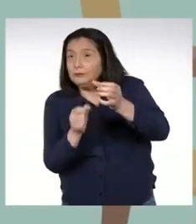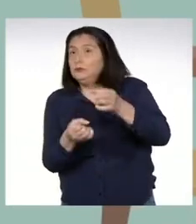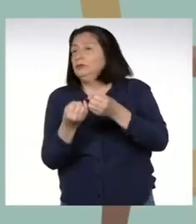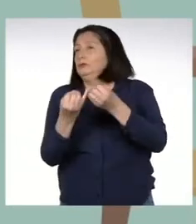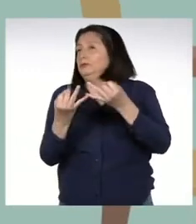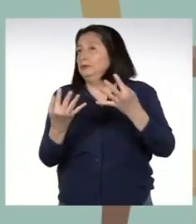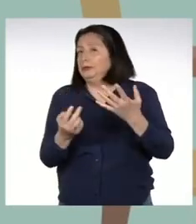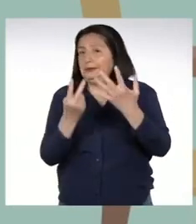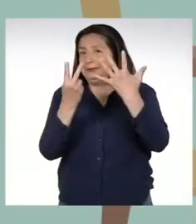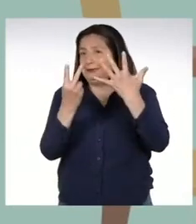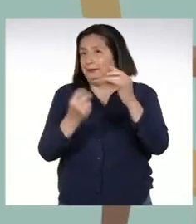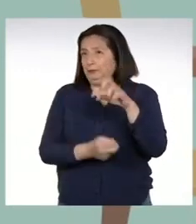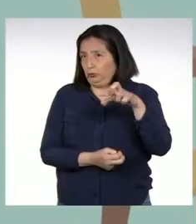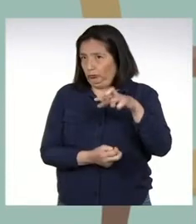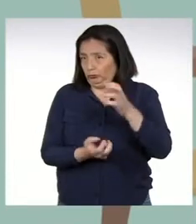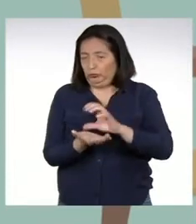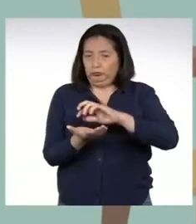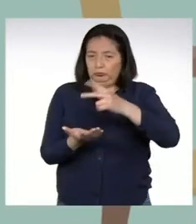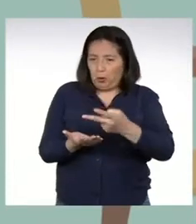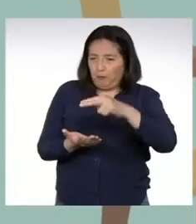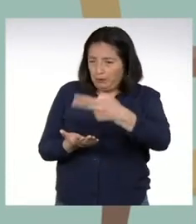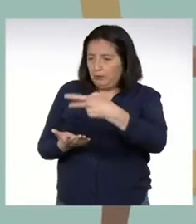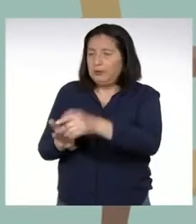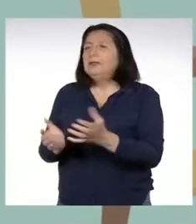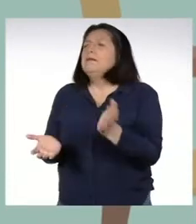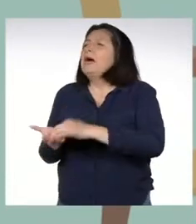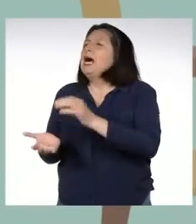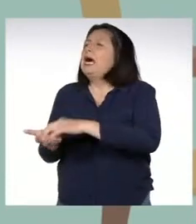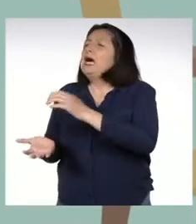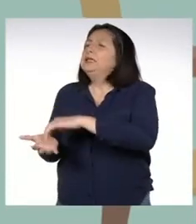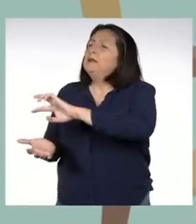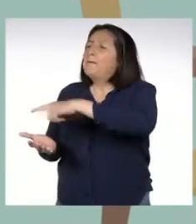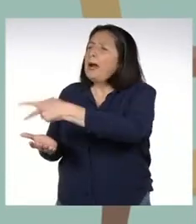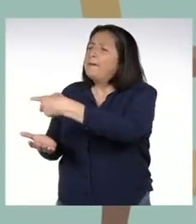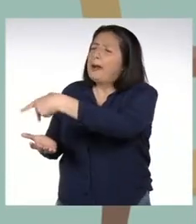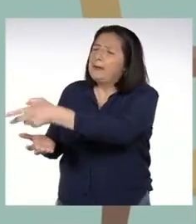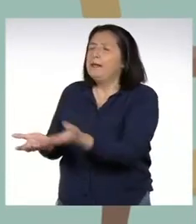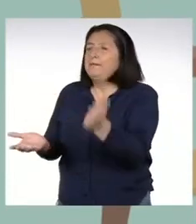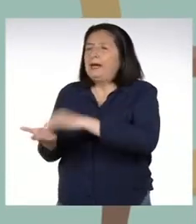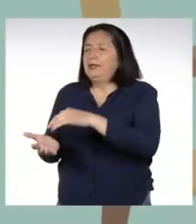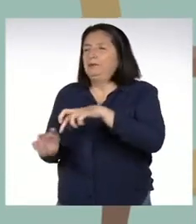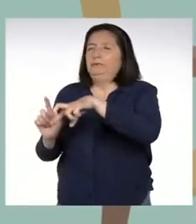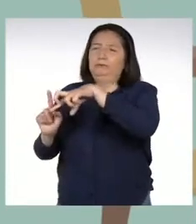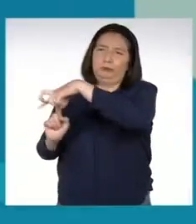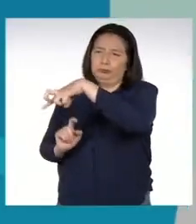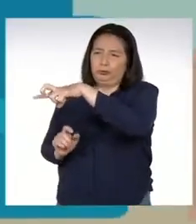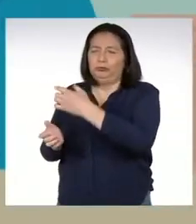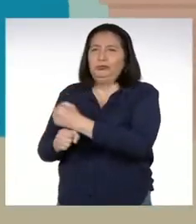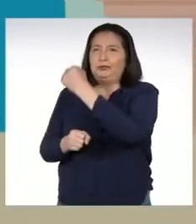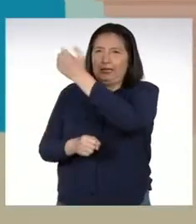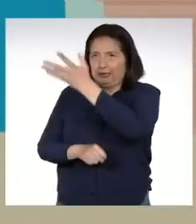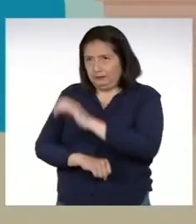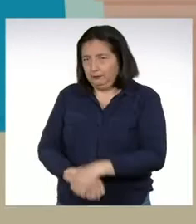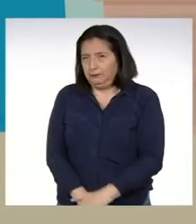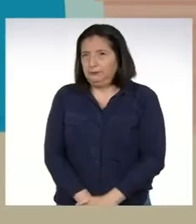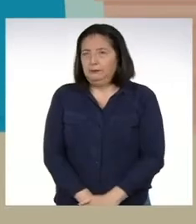recibirán 7 puntos. El que más botellas derribe será el que más puntos tenga y gane el juego.